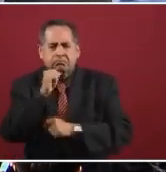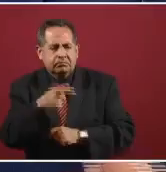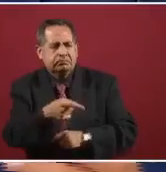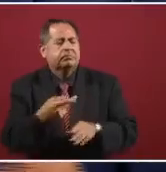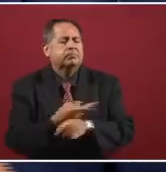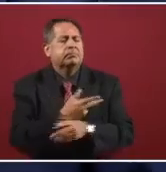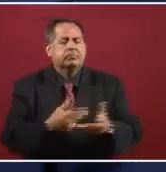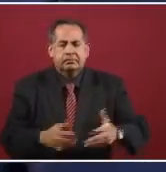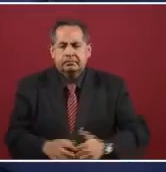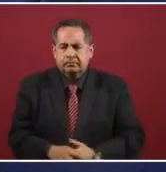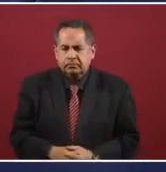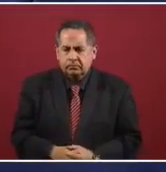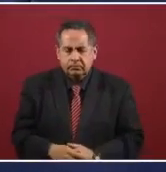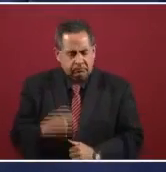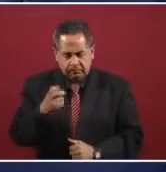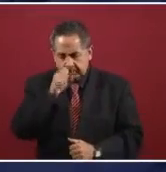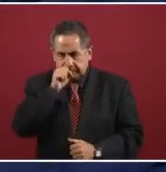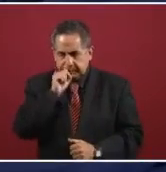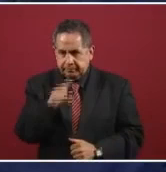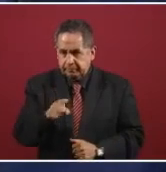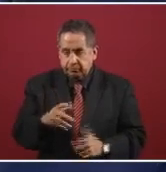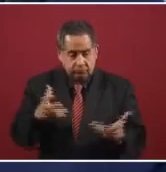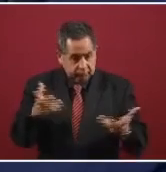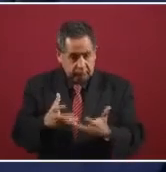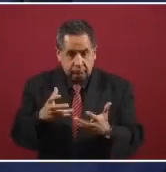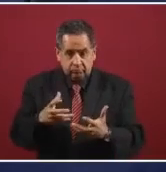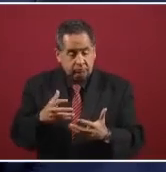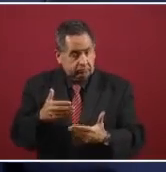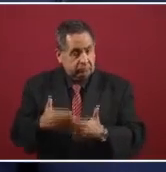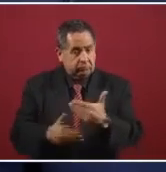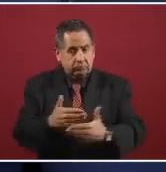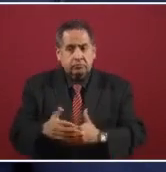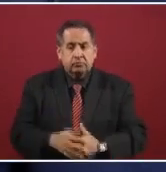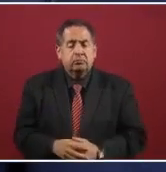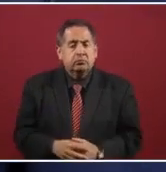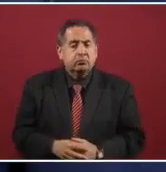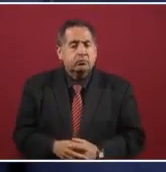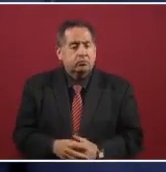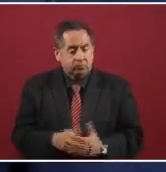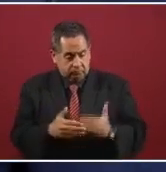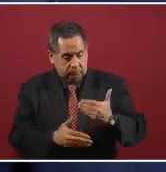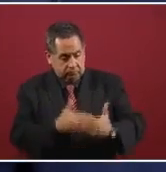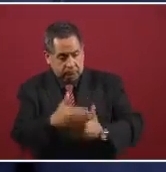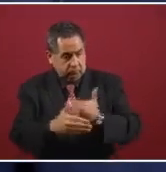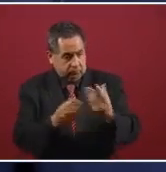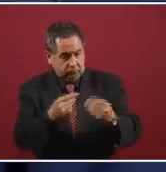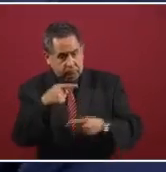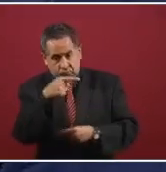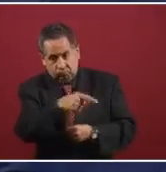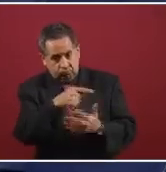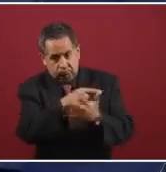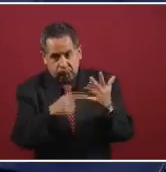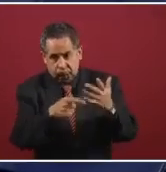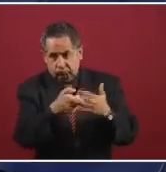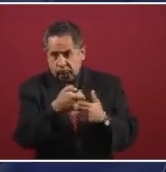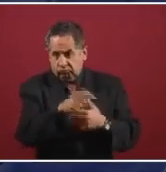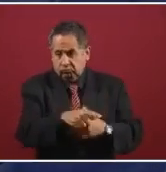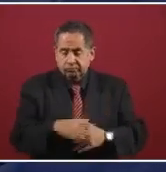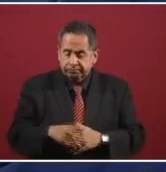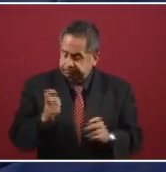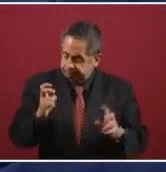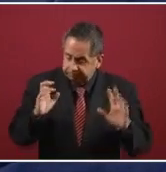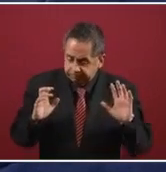que es lo que se ha hecho en el caso del proceso mucho en ese sentido. Por